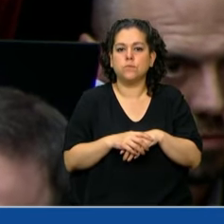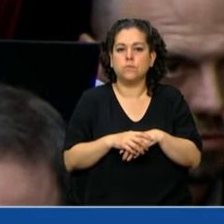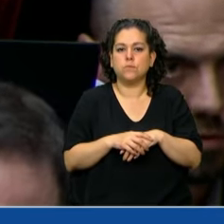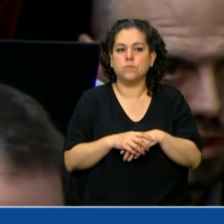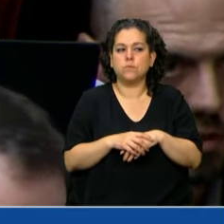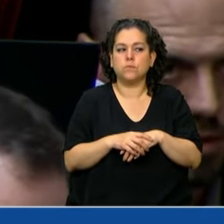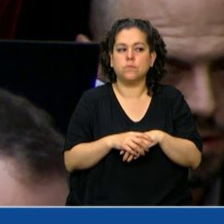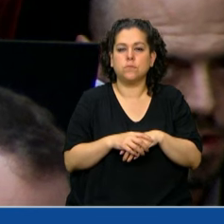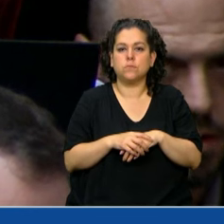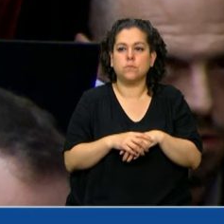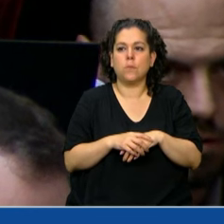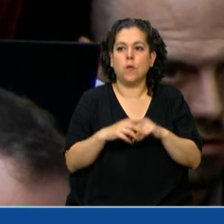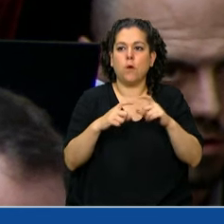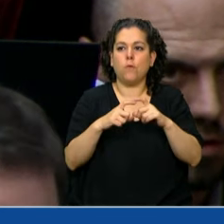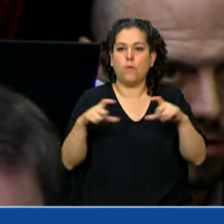última